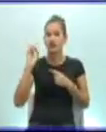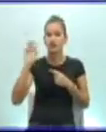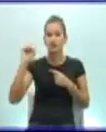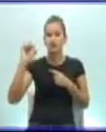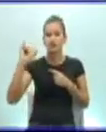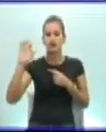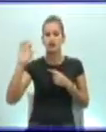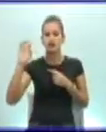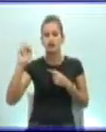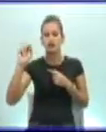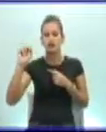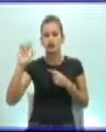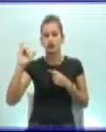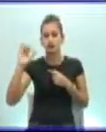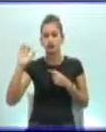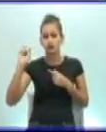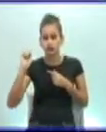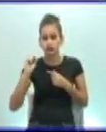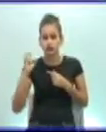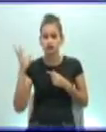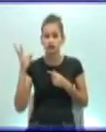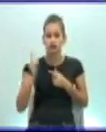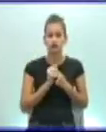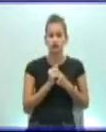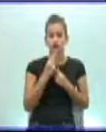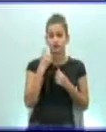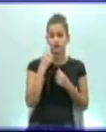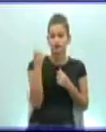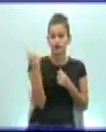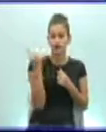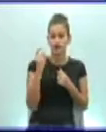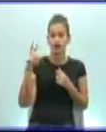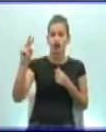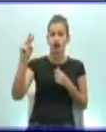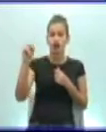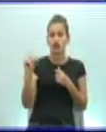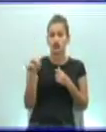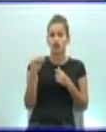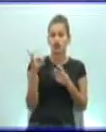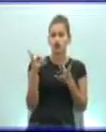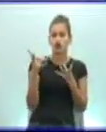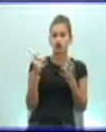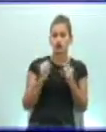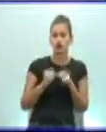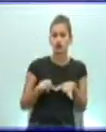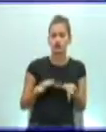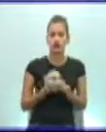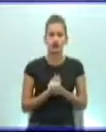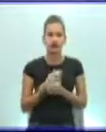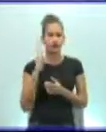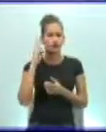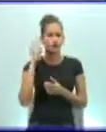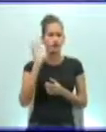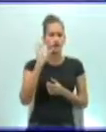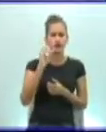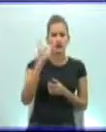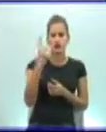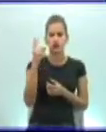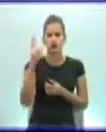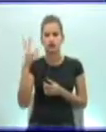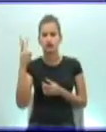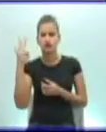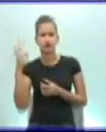que tenemos inicialmente, ¿no?, los números naturales, que son los números para contar. Recuerden, 0, 1, 2, 3, 4, hasta el